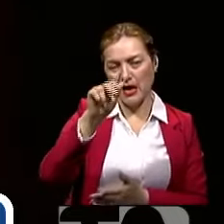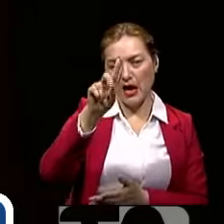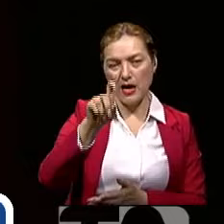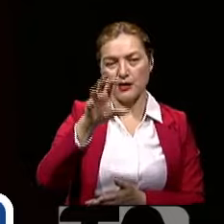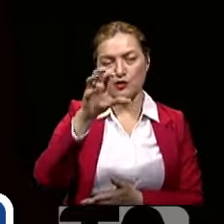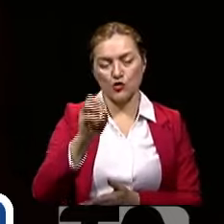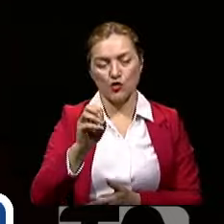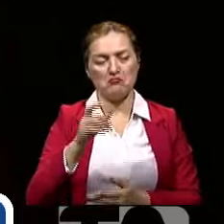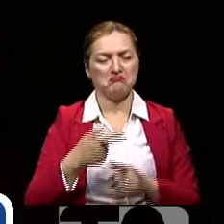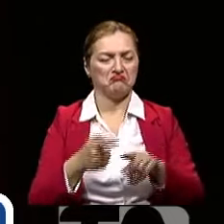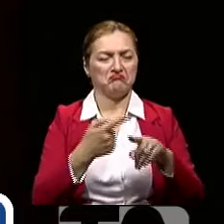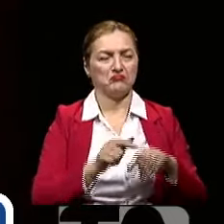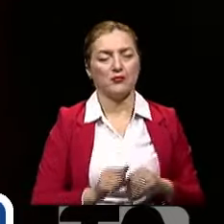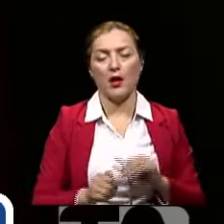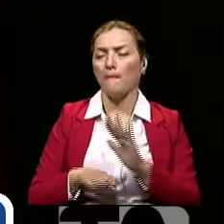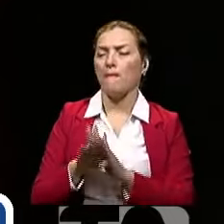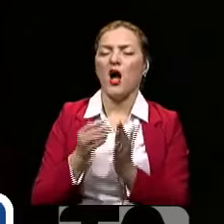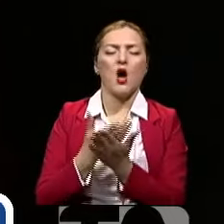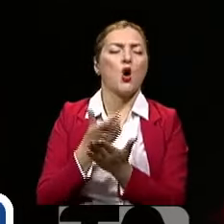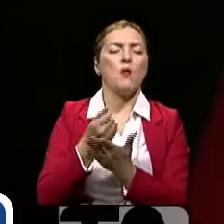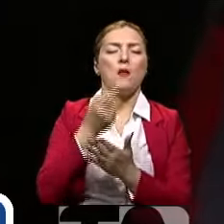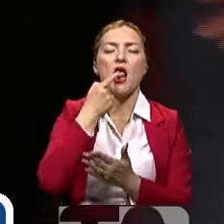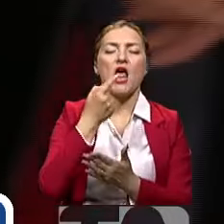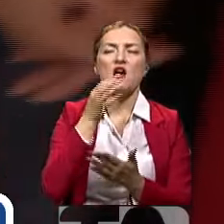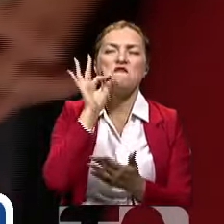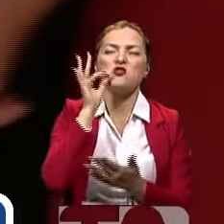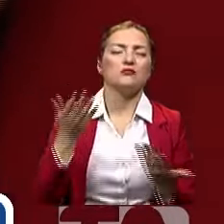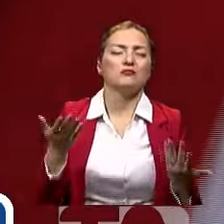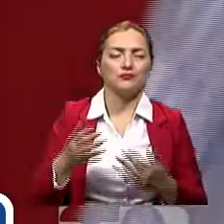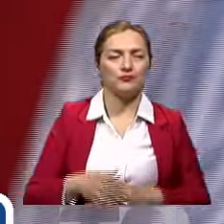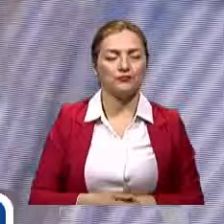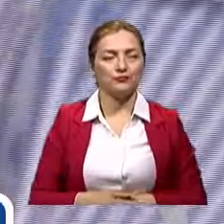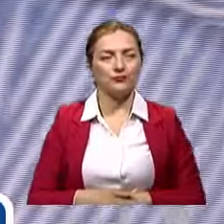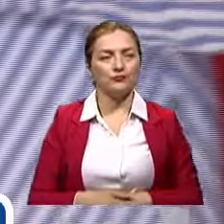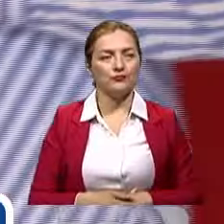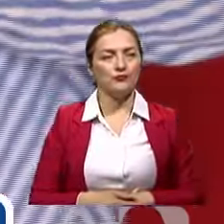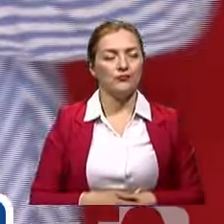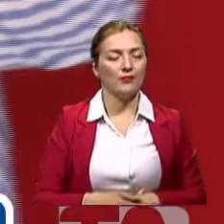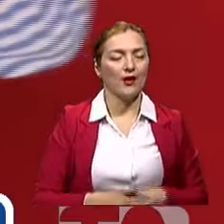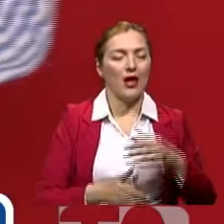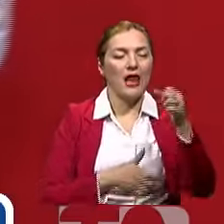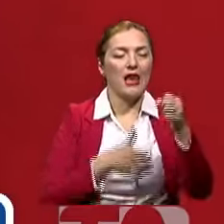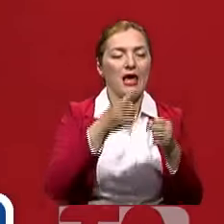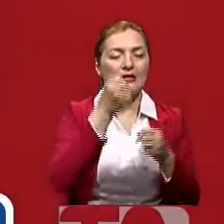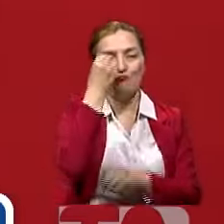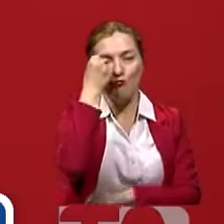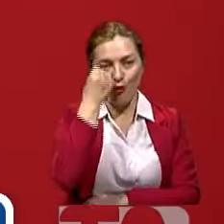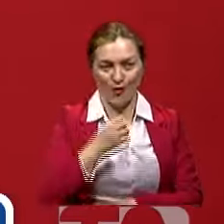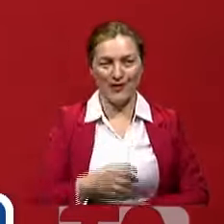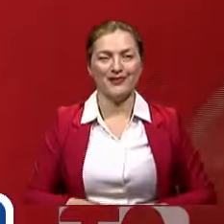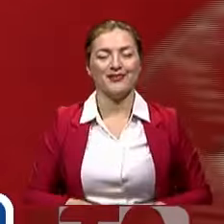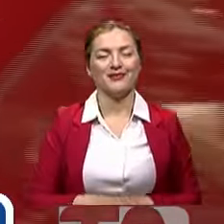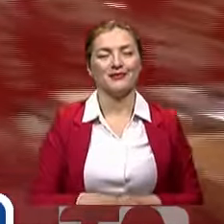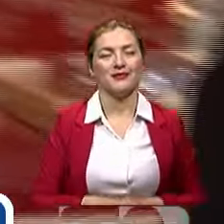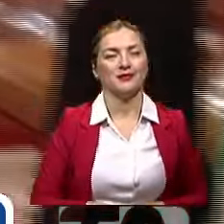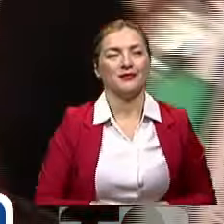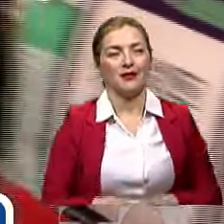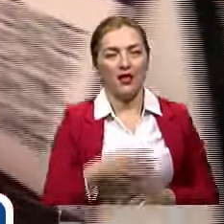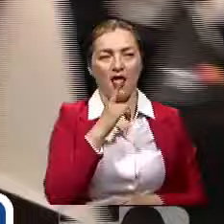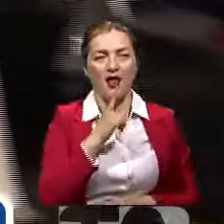El sabor más pedido por la gente que le encantan estos helados de paila, ¿cuál es? Leche y mora. ¡Wow! Yo ya lo